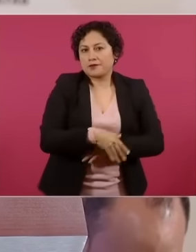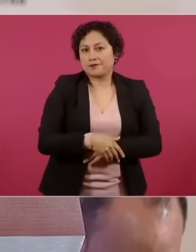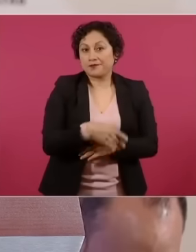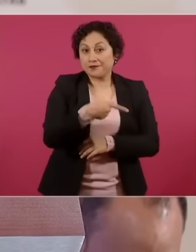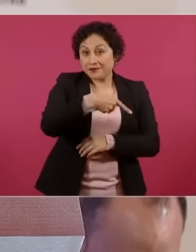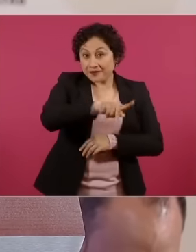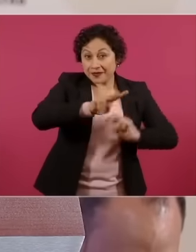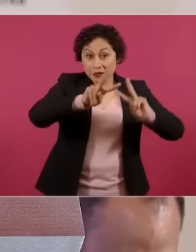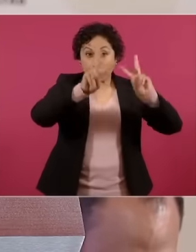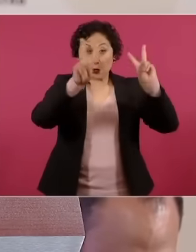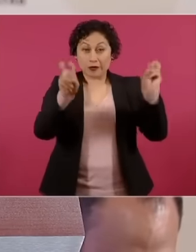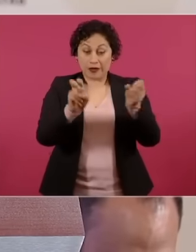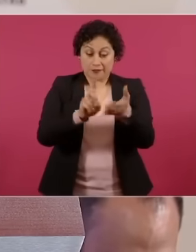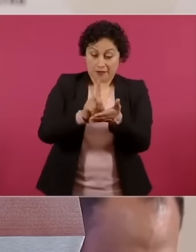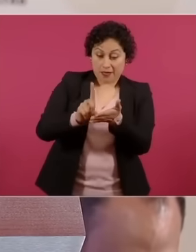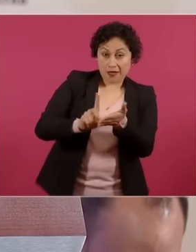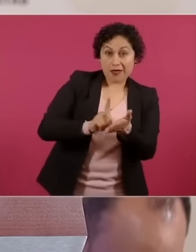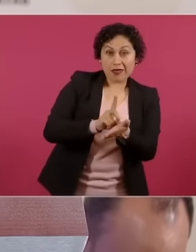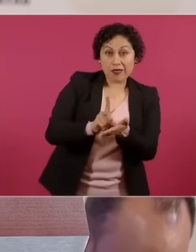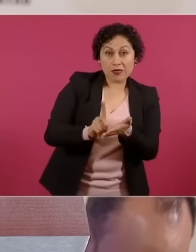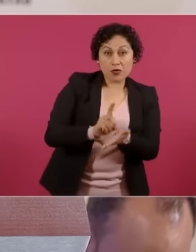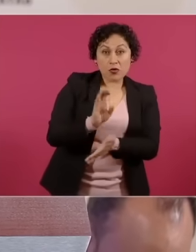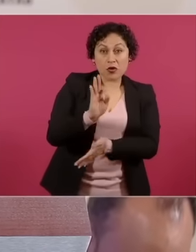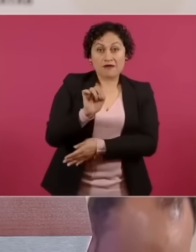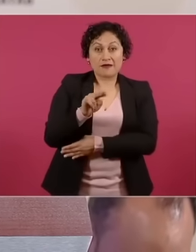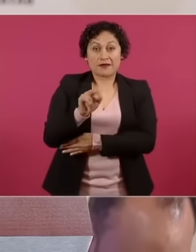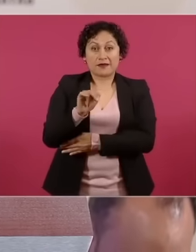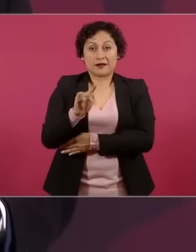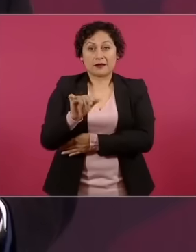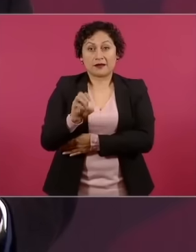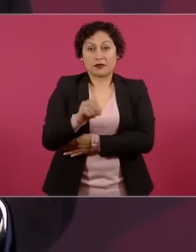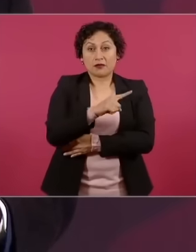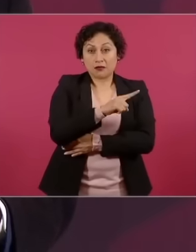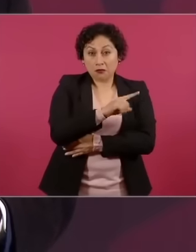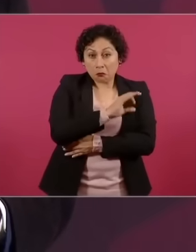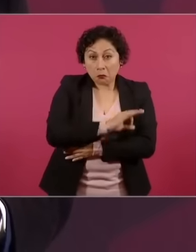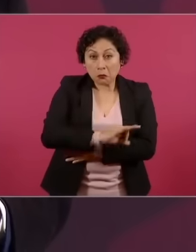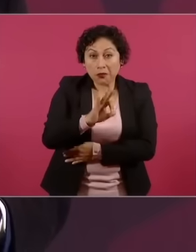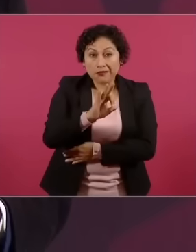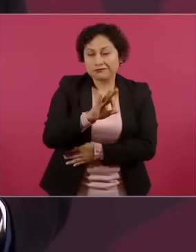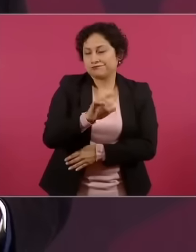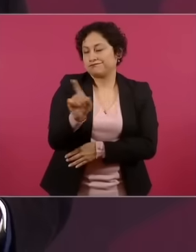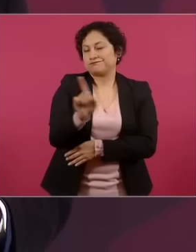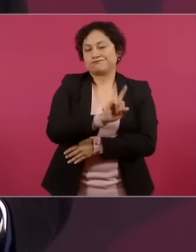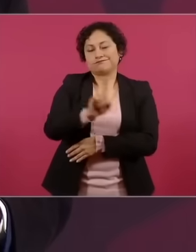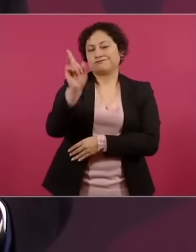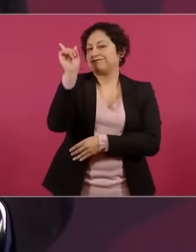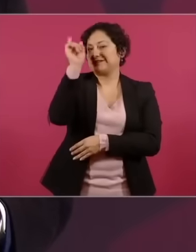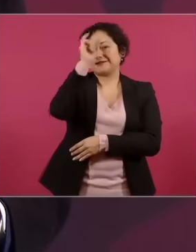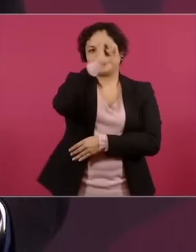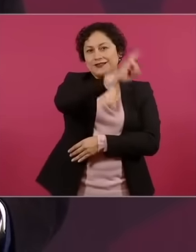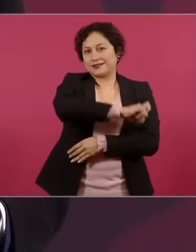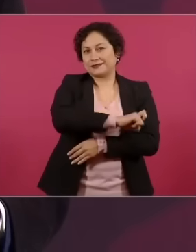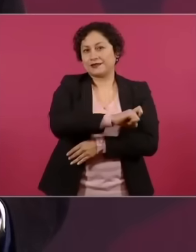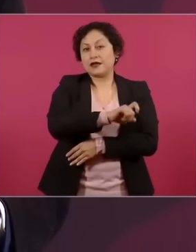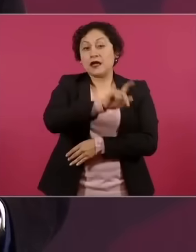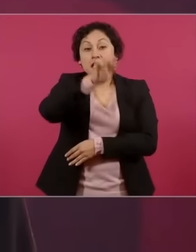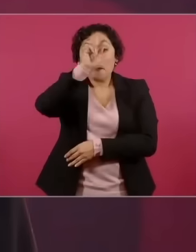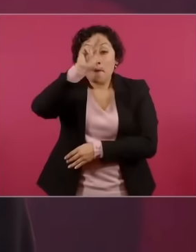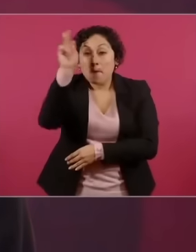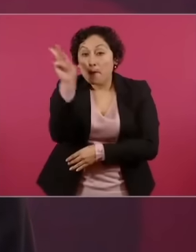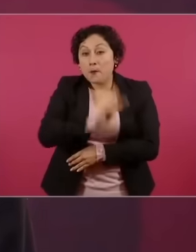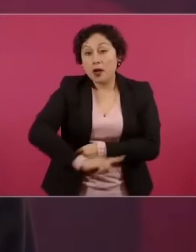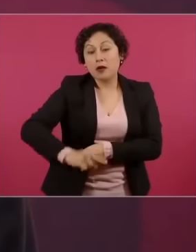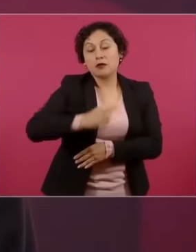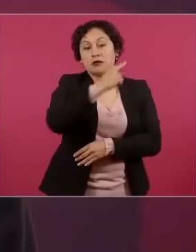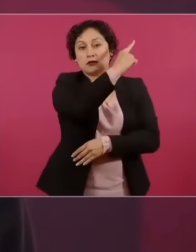fácil. Y más si se aferran, sobre todo los dirigentes, a